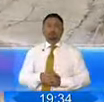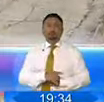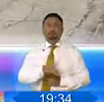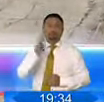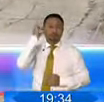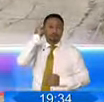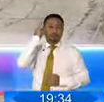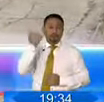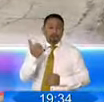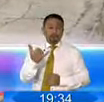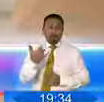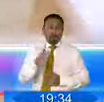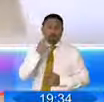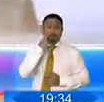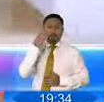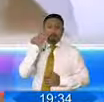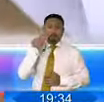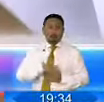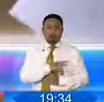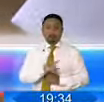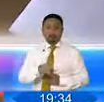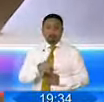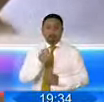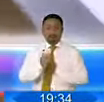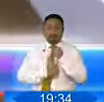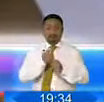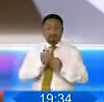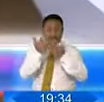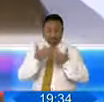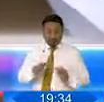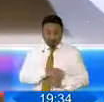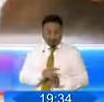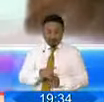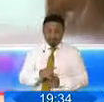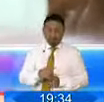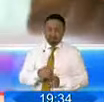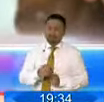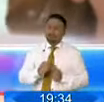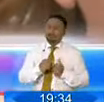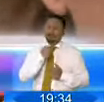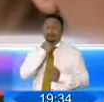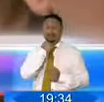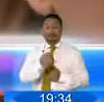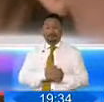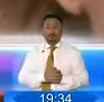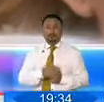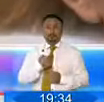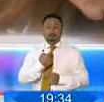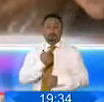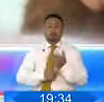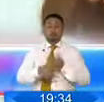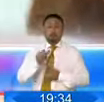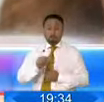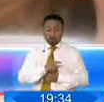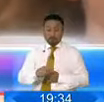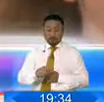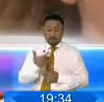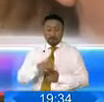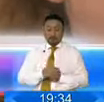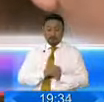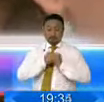ha convertido en padre y madre, fue el peor fin de año. ¿Qué pensó pasar? Cuando una hija se le adelanta un